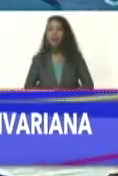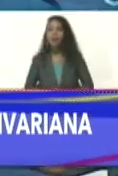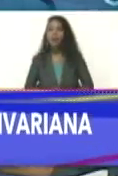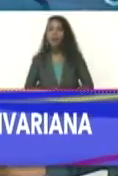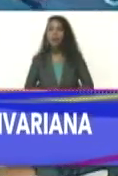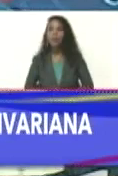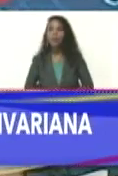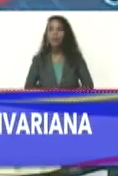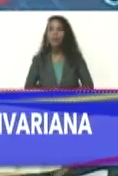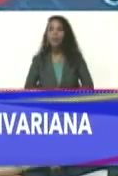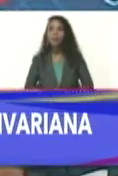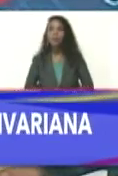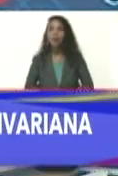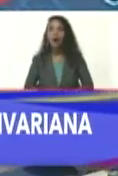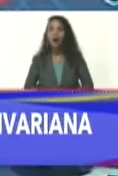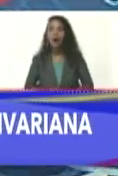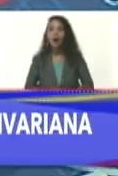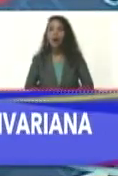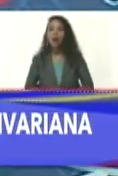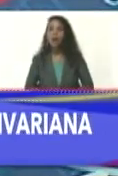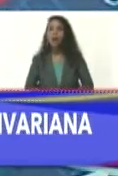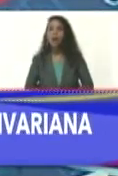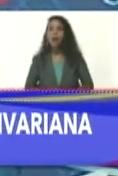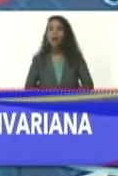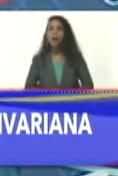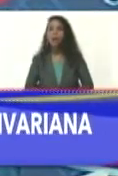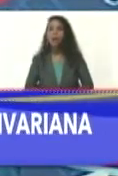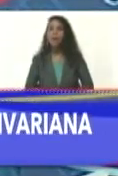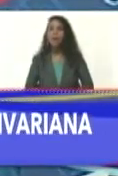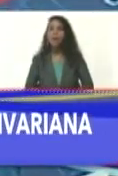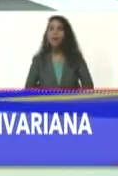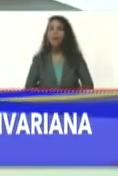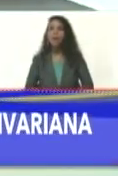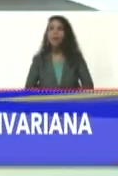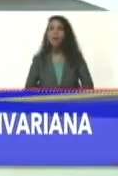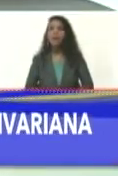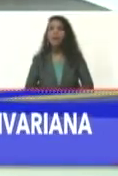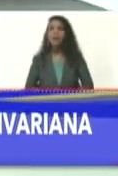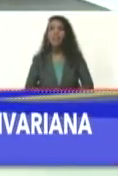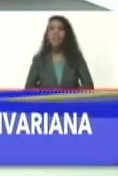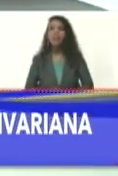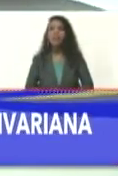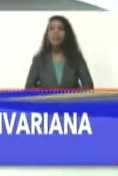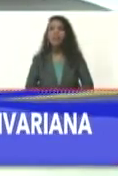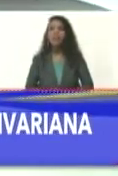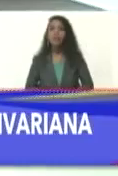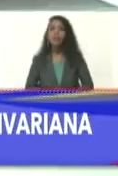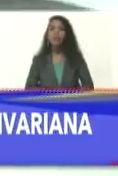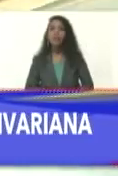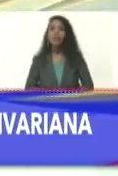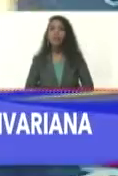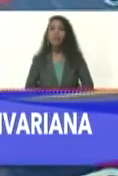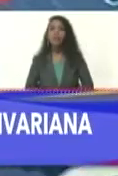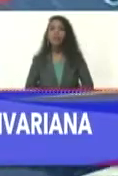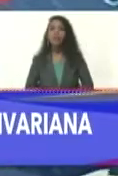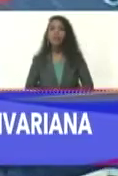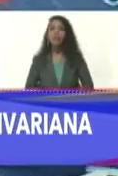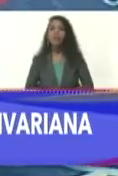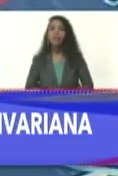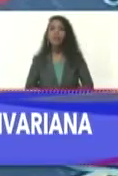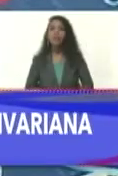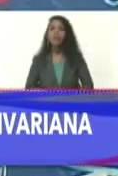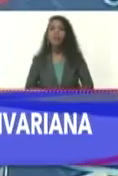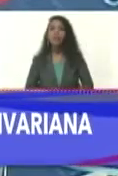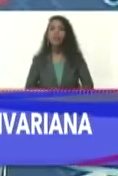La mosca por ahí dando vuelta. Correcto. Igualmente,